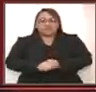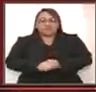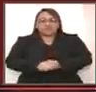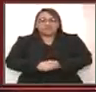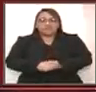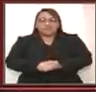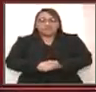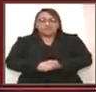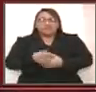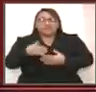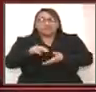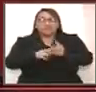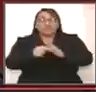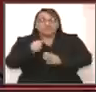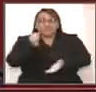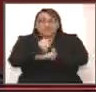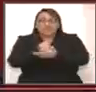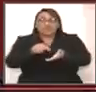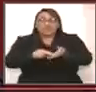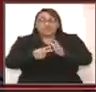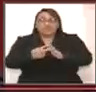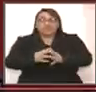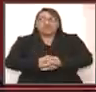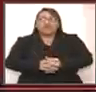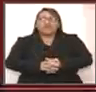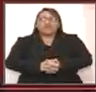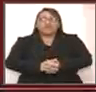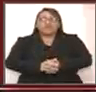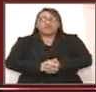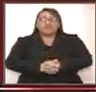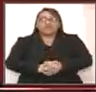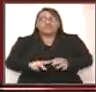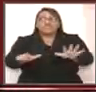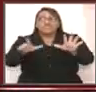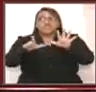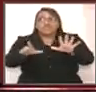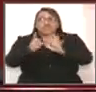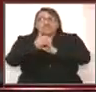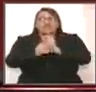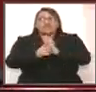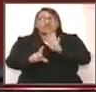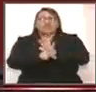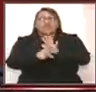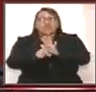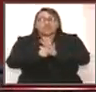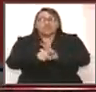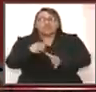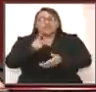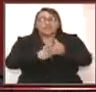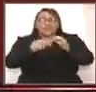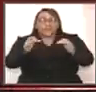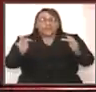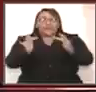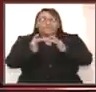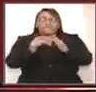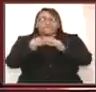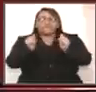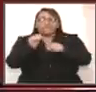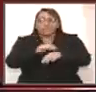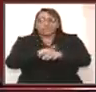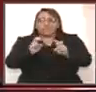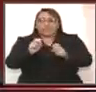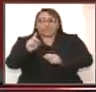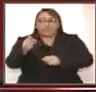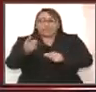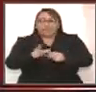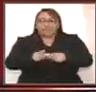Se han dictado en consecuencia 7 decretos legislativos vinculados con la materia. En